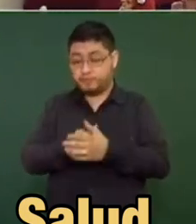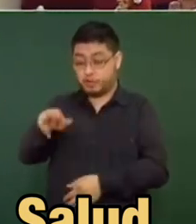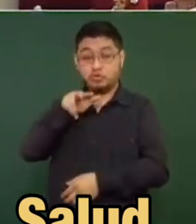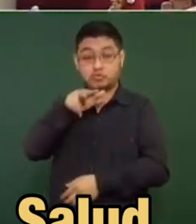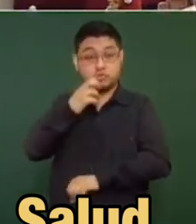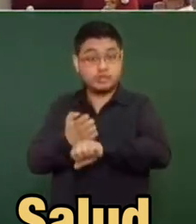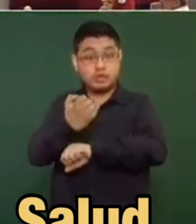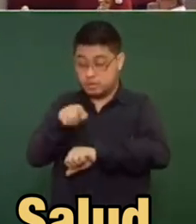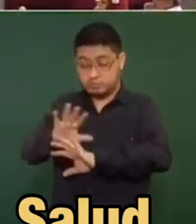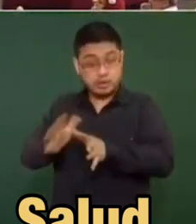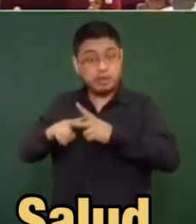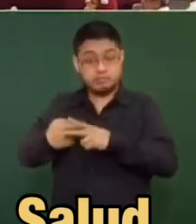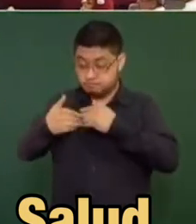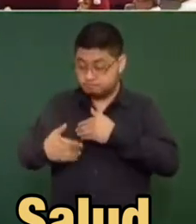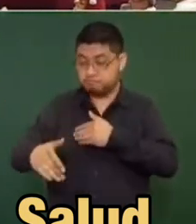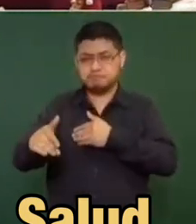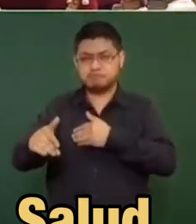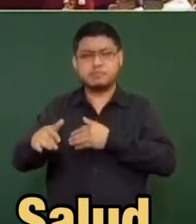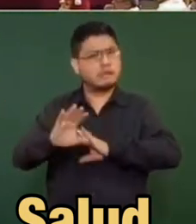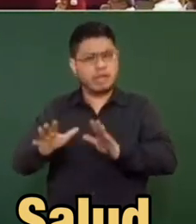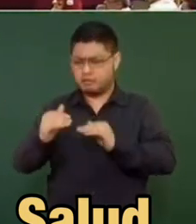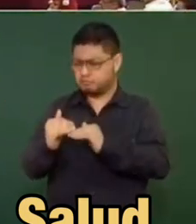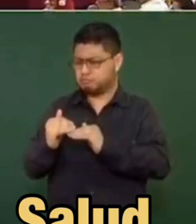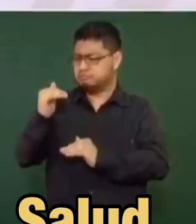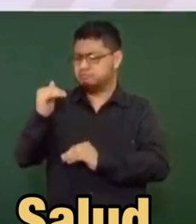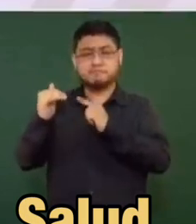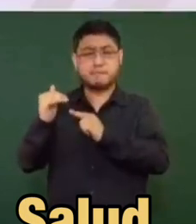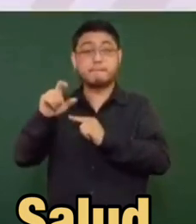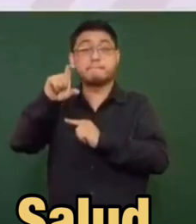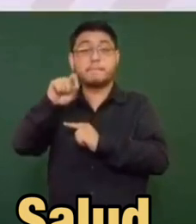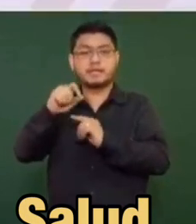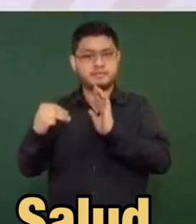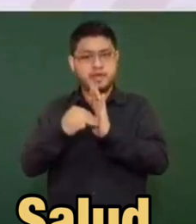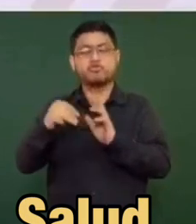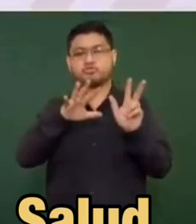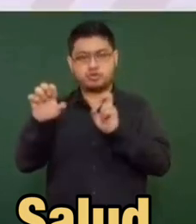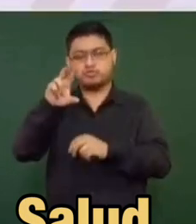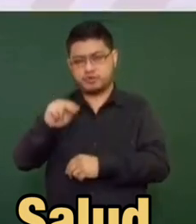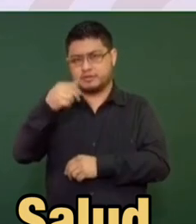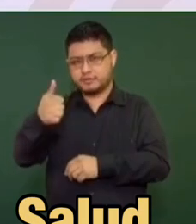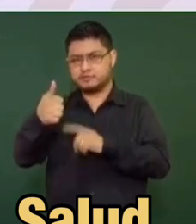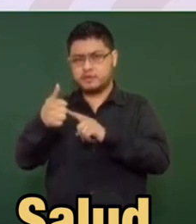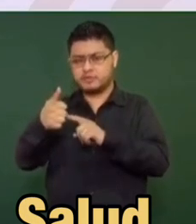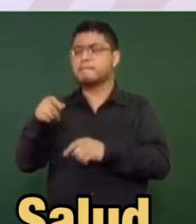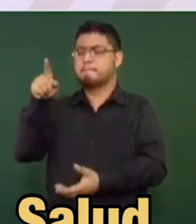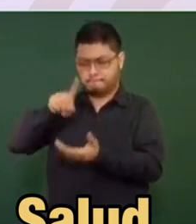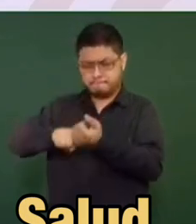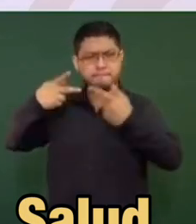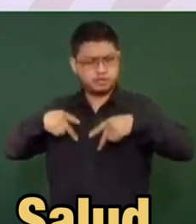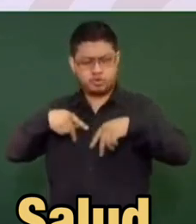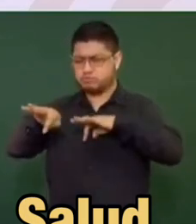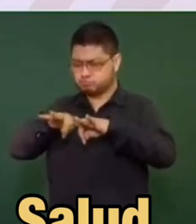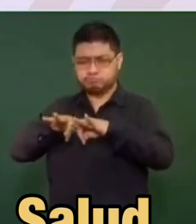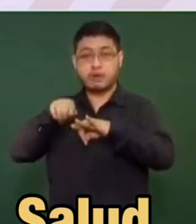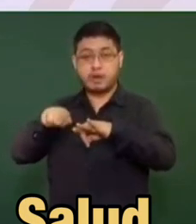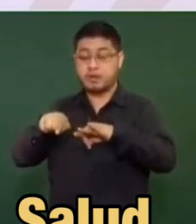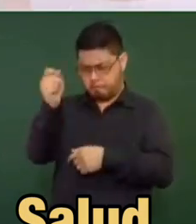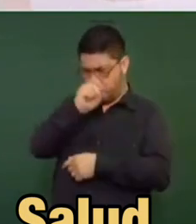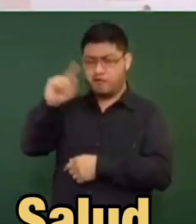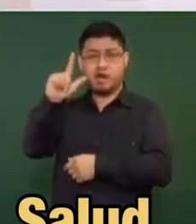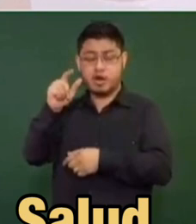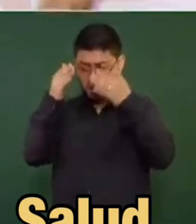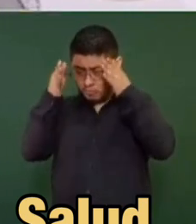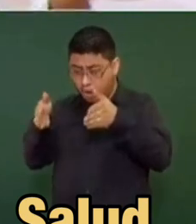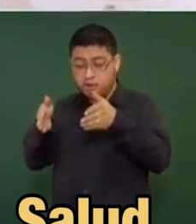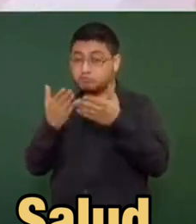estados donde ya iniciamos, ya se ha incrementado en 20.886 el número de enfermeras, médicos generales y especialistas.